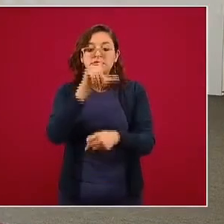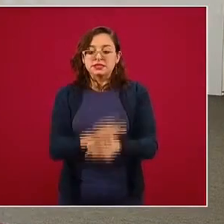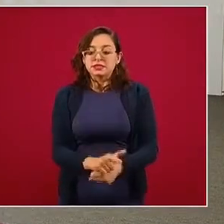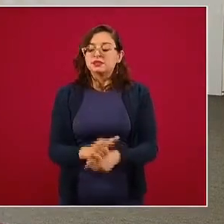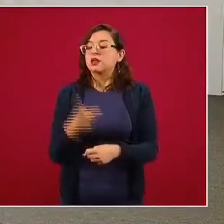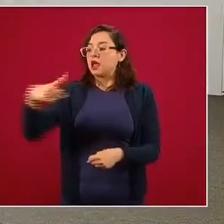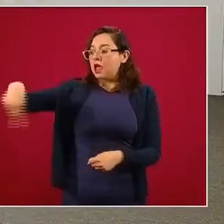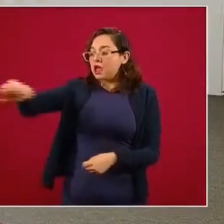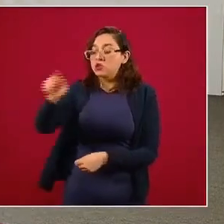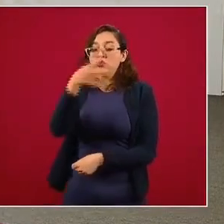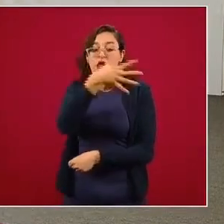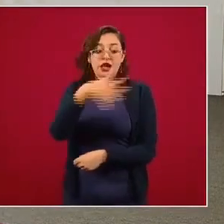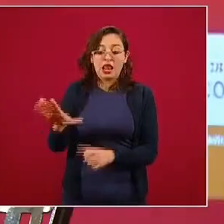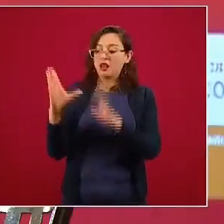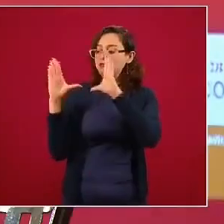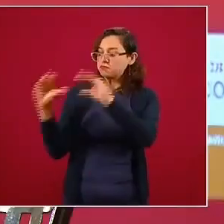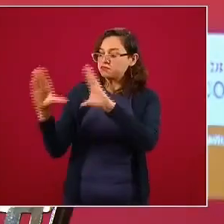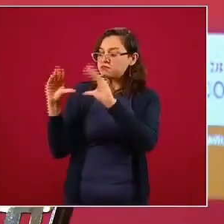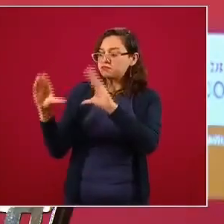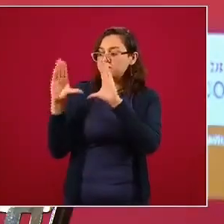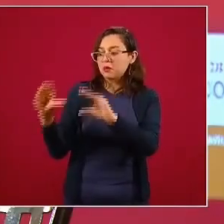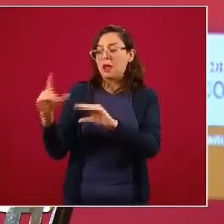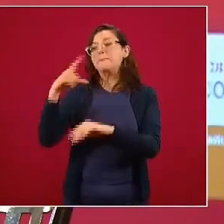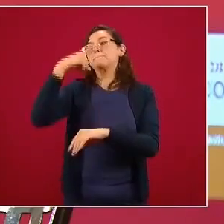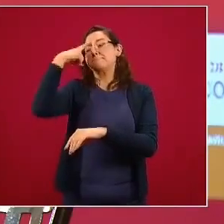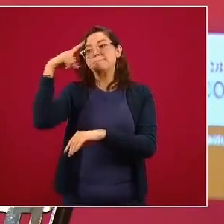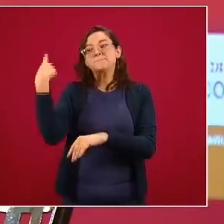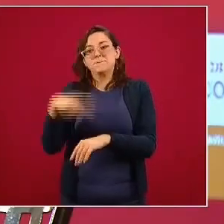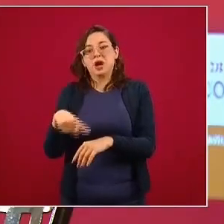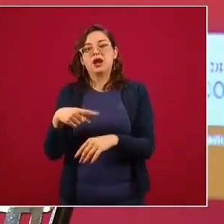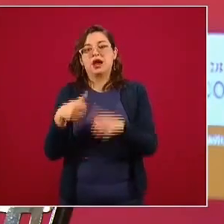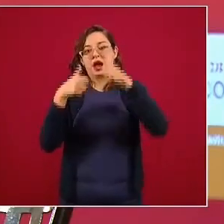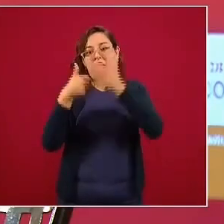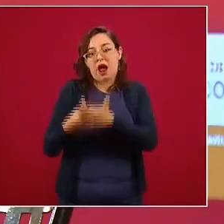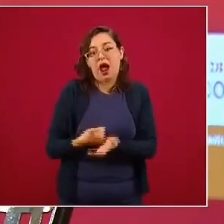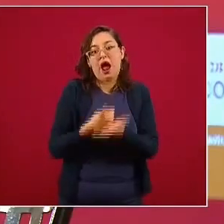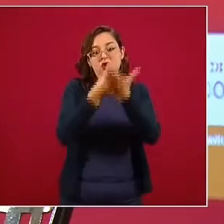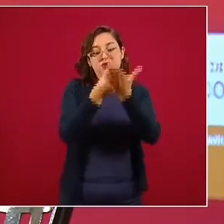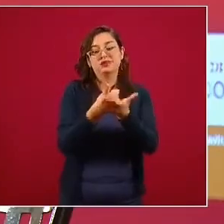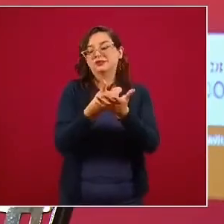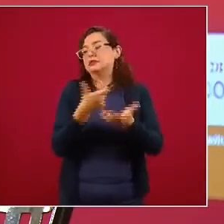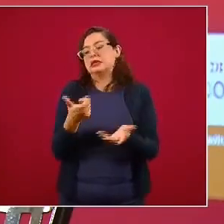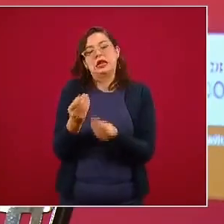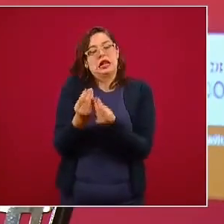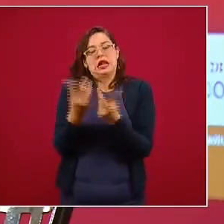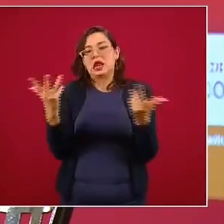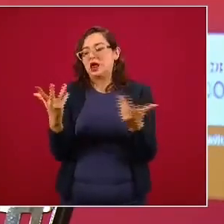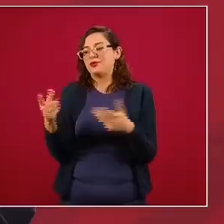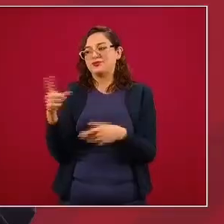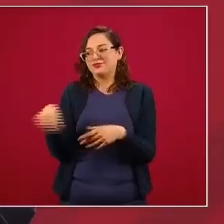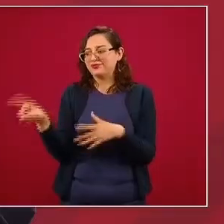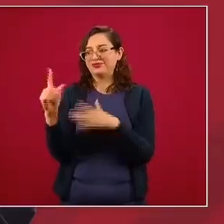para que cumplan tareas específicas. Obviamente no pueden reemplazar una especialidad médica que dura 3 años,